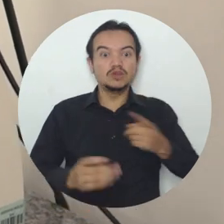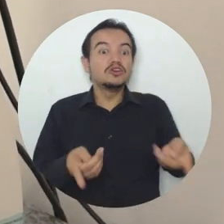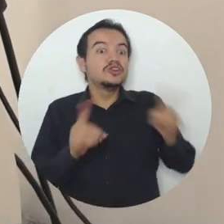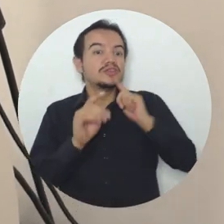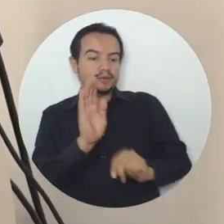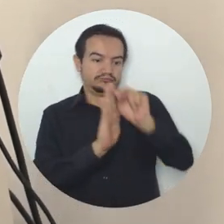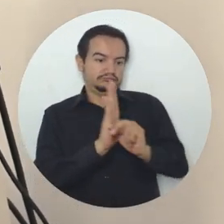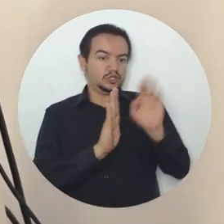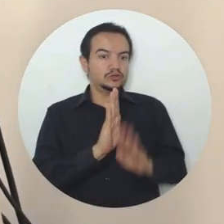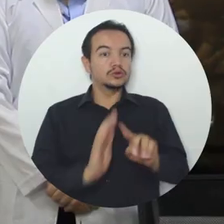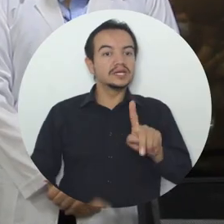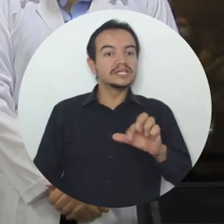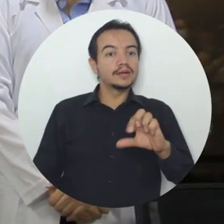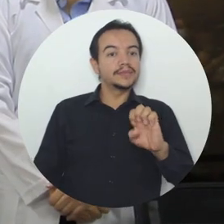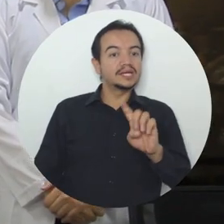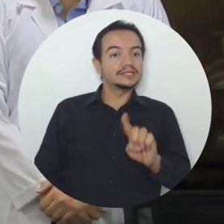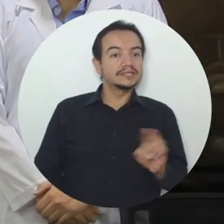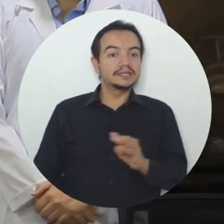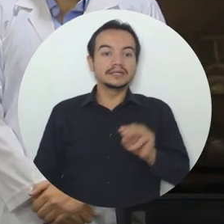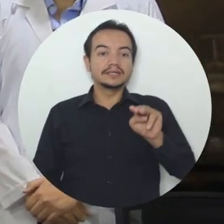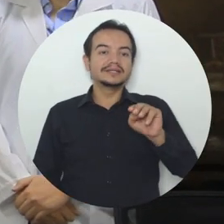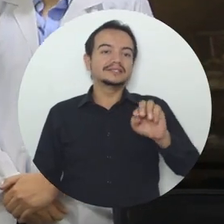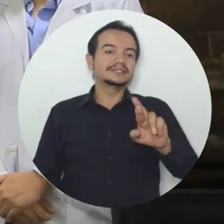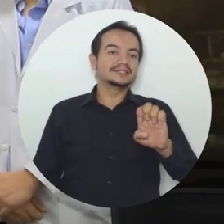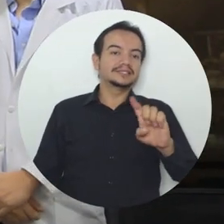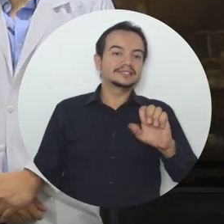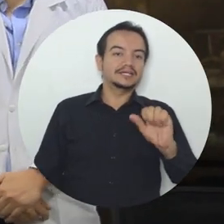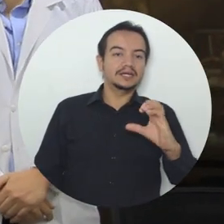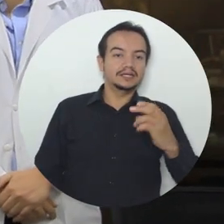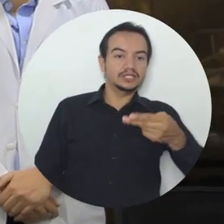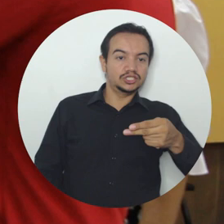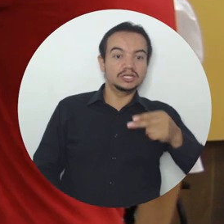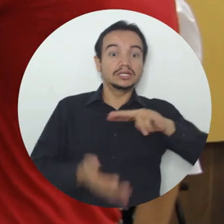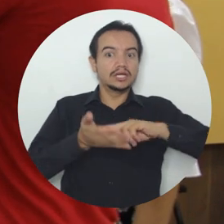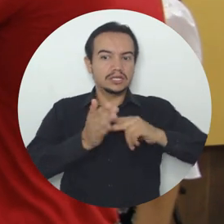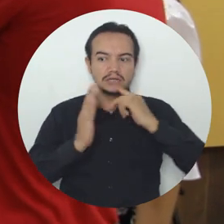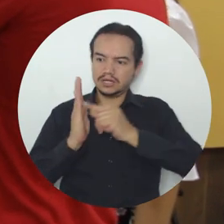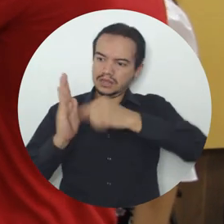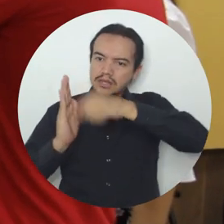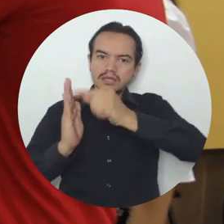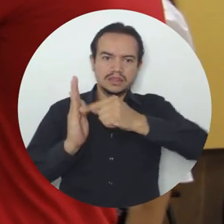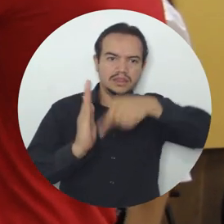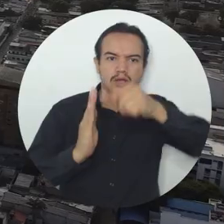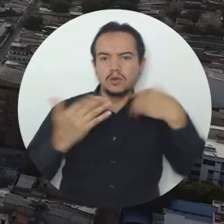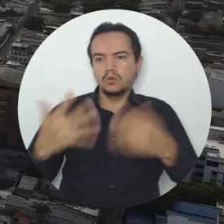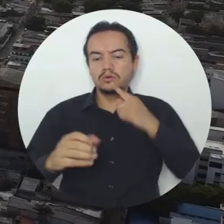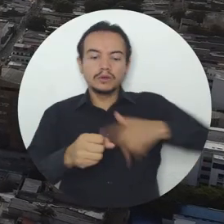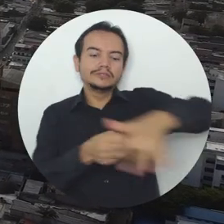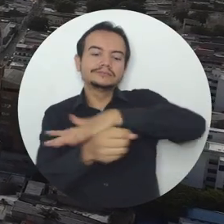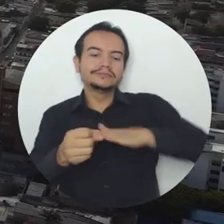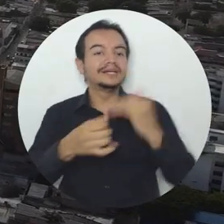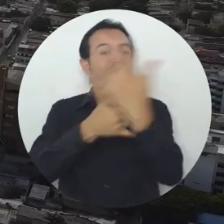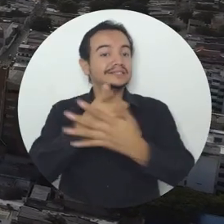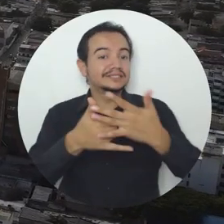rankings del Sapiens research lo que representan los resultados alcanzados en su segunda misión evidenciando la gestión realizada a nivel